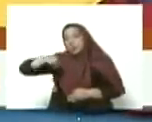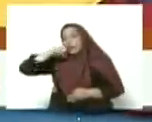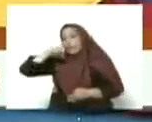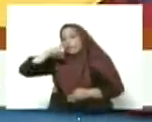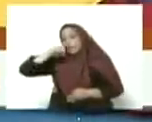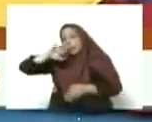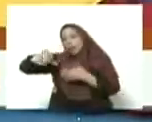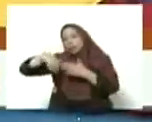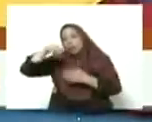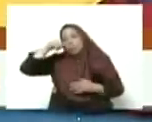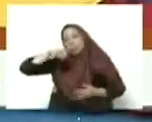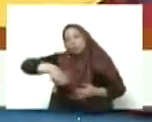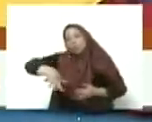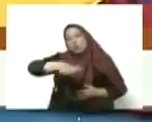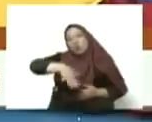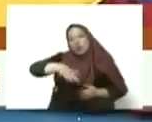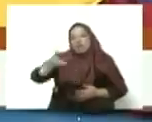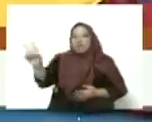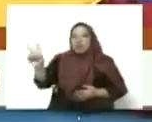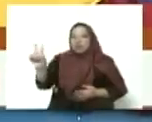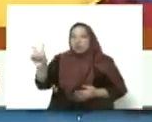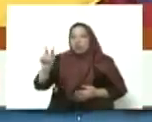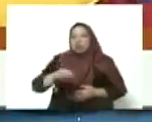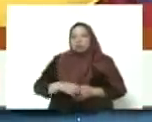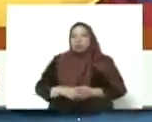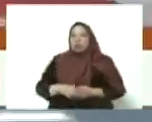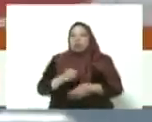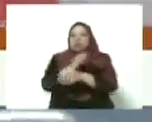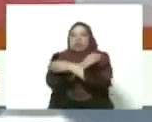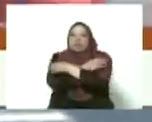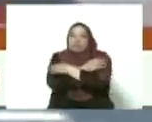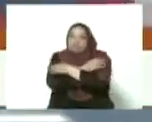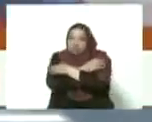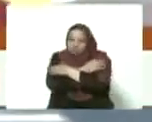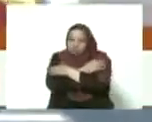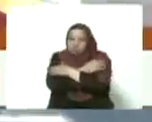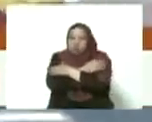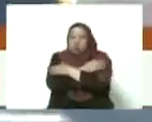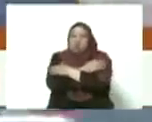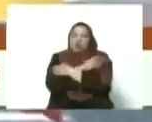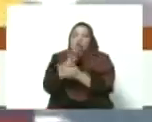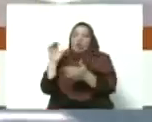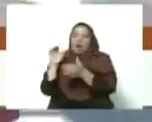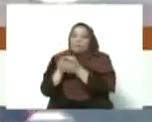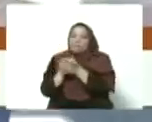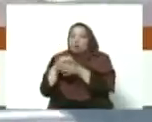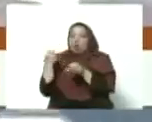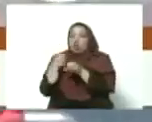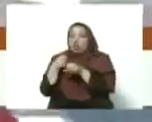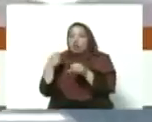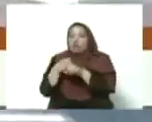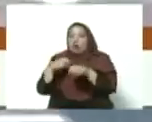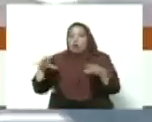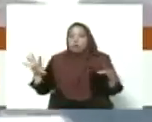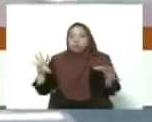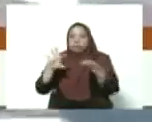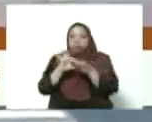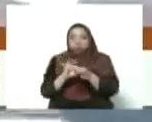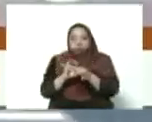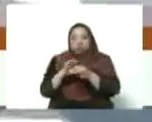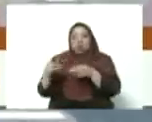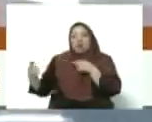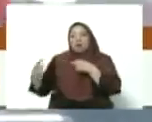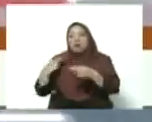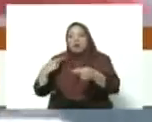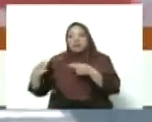pueblo de Venezuela fue un mensaje de fraternidad, de amor, de trabajo mutuo y de fortalecimiento de las